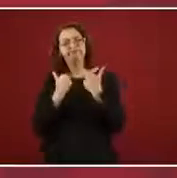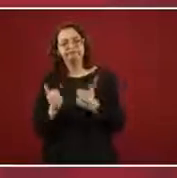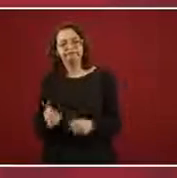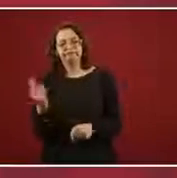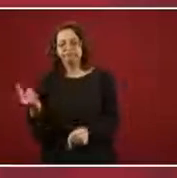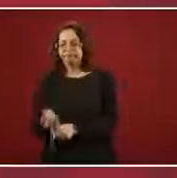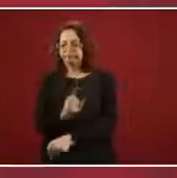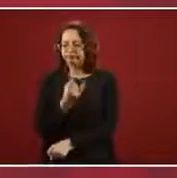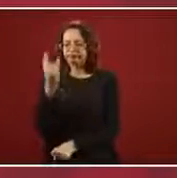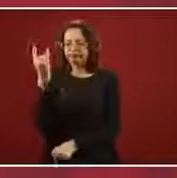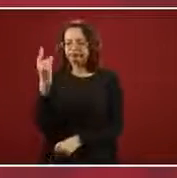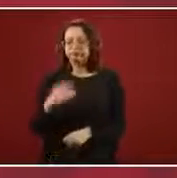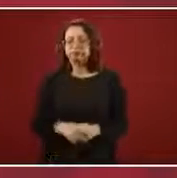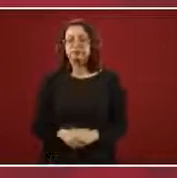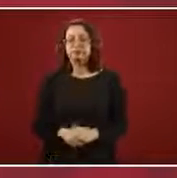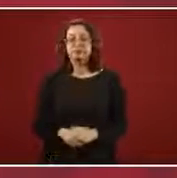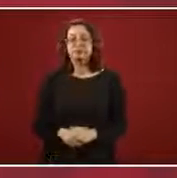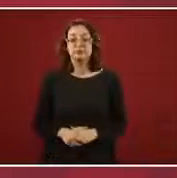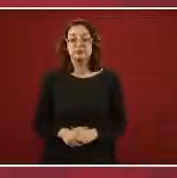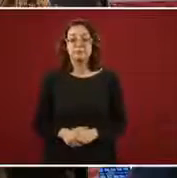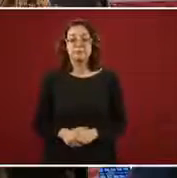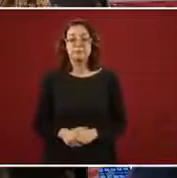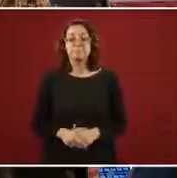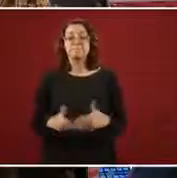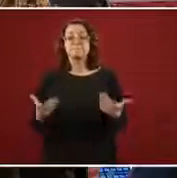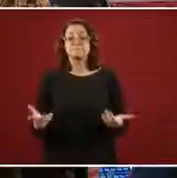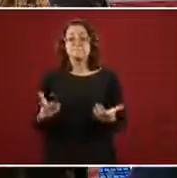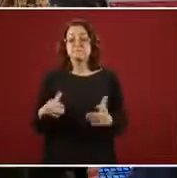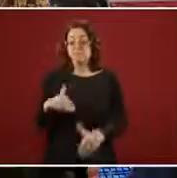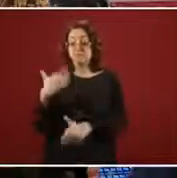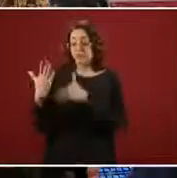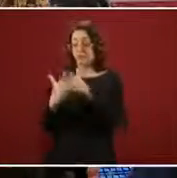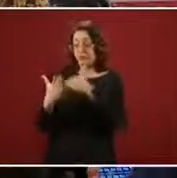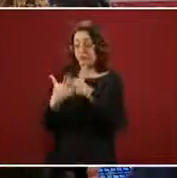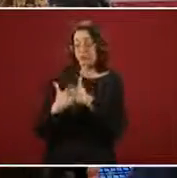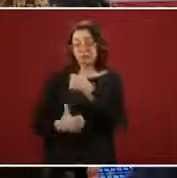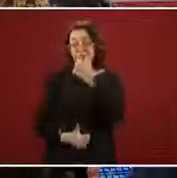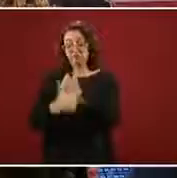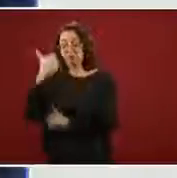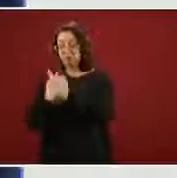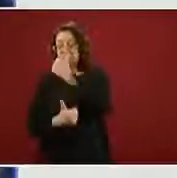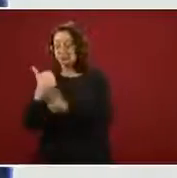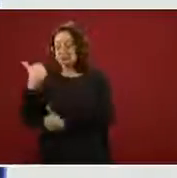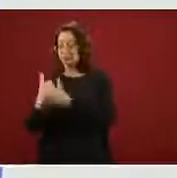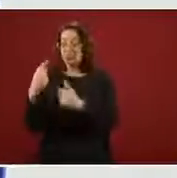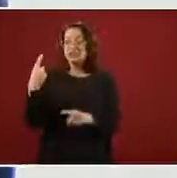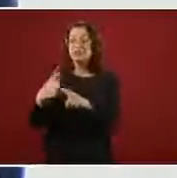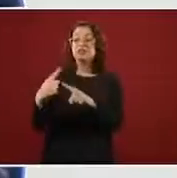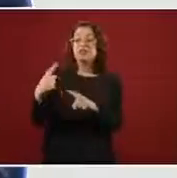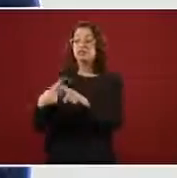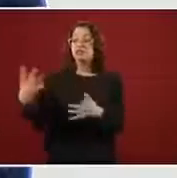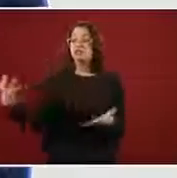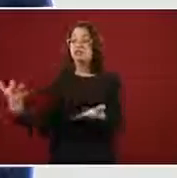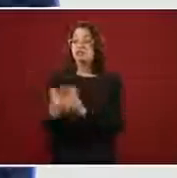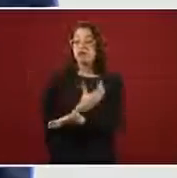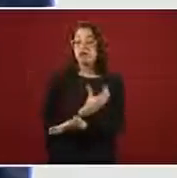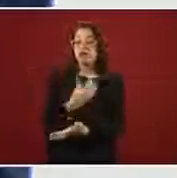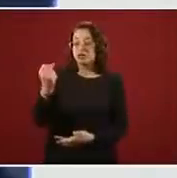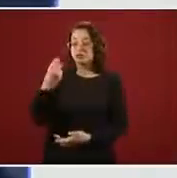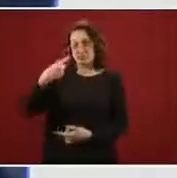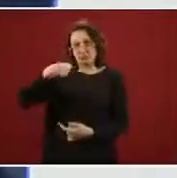Yo, cuando se terminen las licitaciones, los que triunfen, voy a hablar con ellos. Y aquí vamos a dar a conocer qué empresas